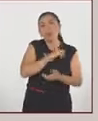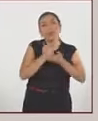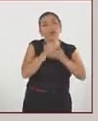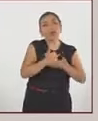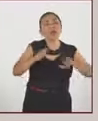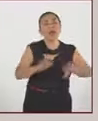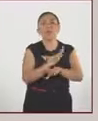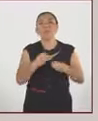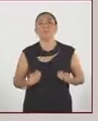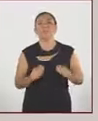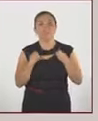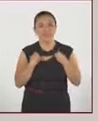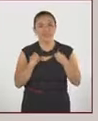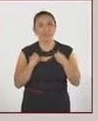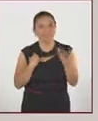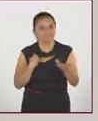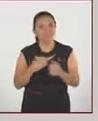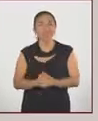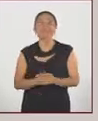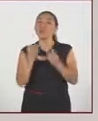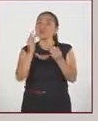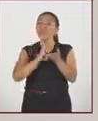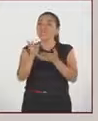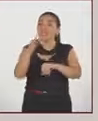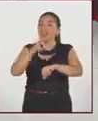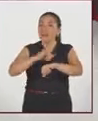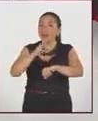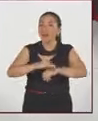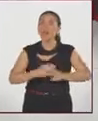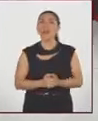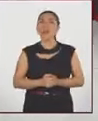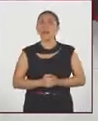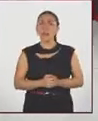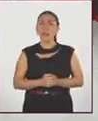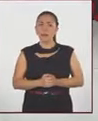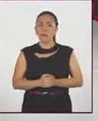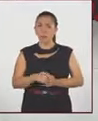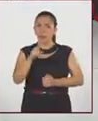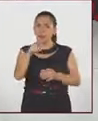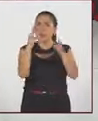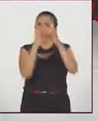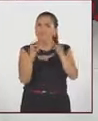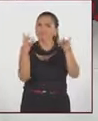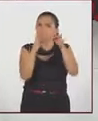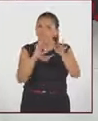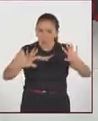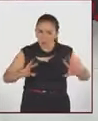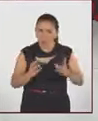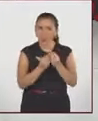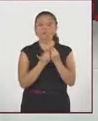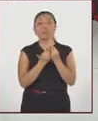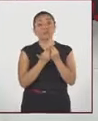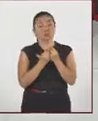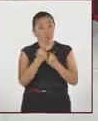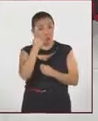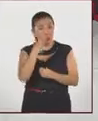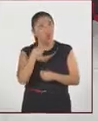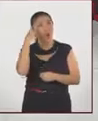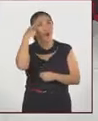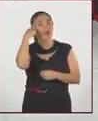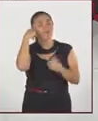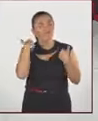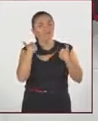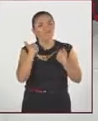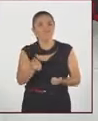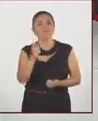perdón. Perfecto, doctor Gerardo. Creo que con todo esto que nos has platicado, una de las cosas que me queda más clara es